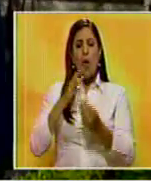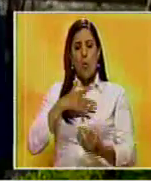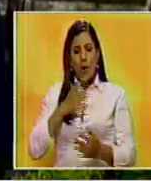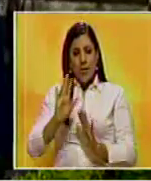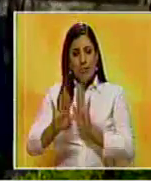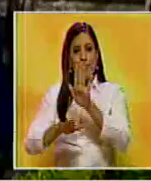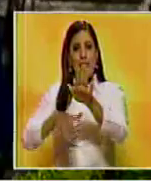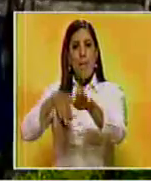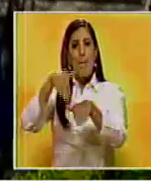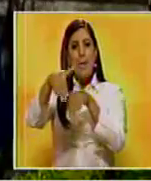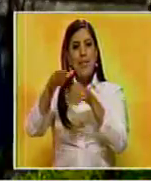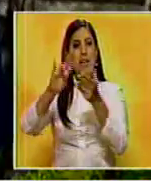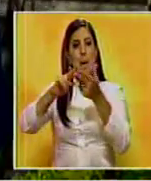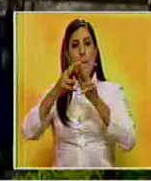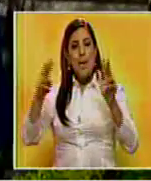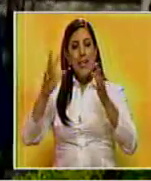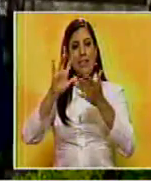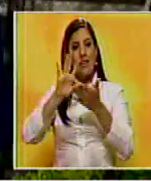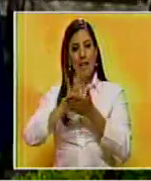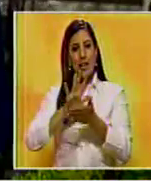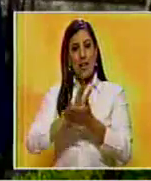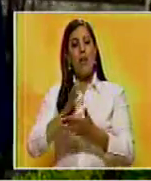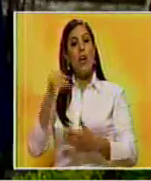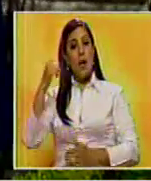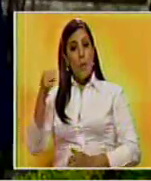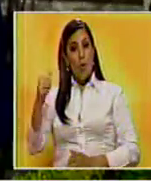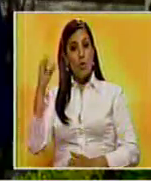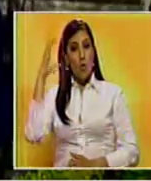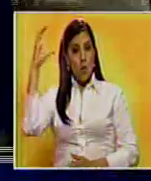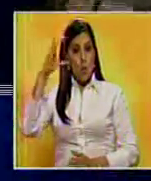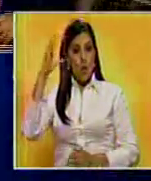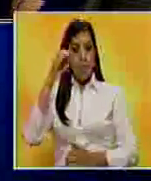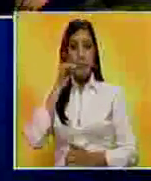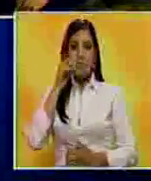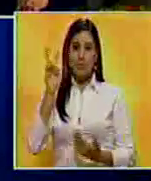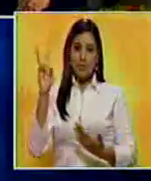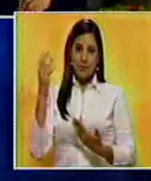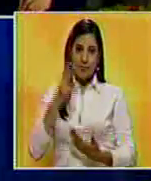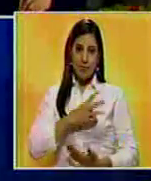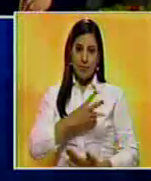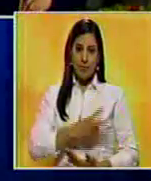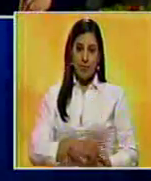primer paso hacia la paz y la reconciliación. Desde Bogotá, Colombia, Dora Glotman para Venevisión.